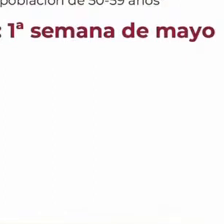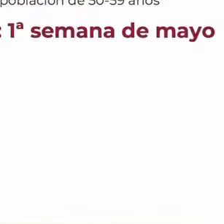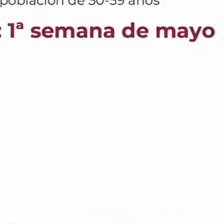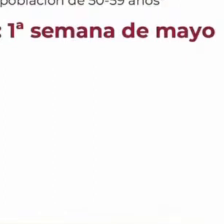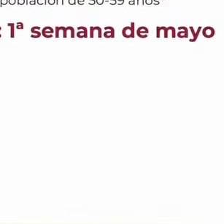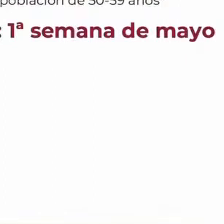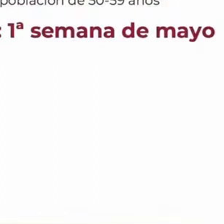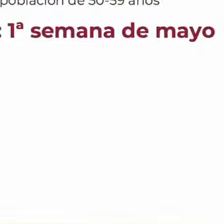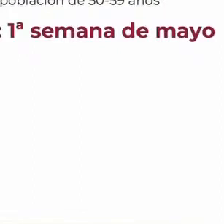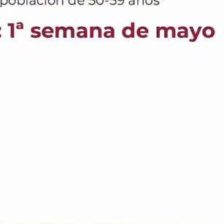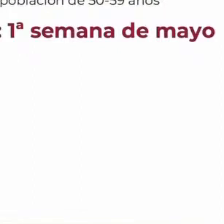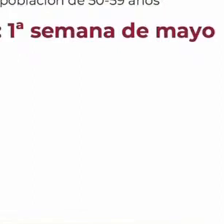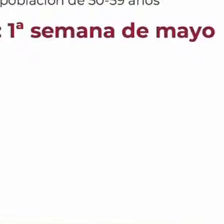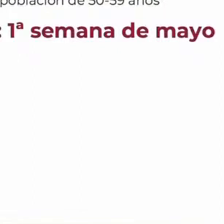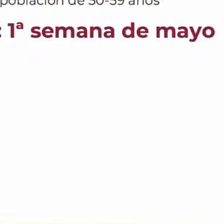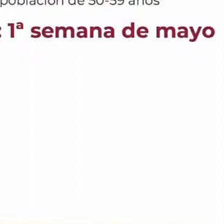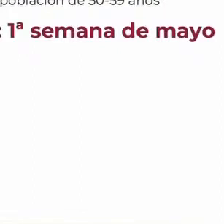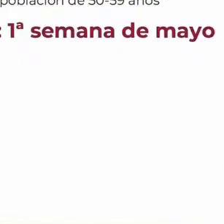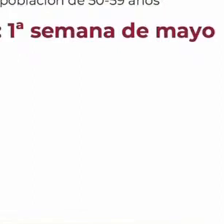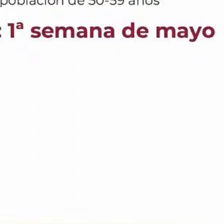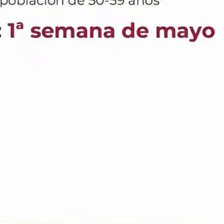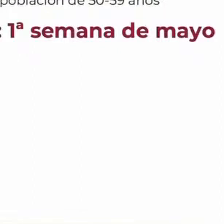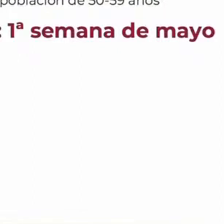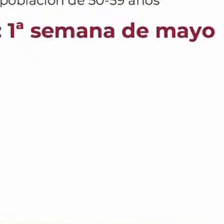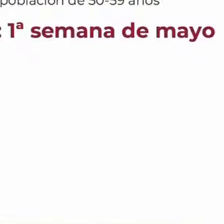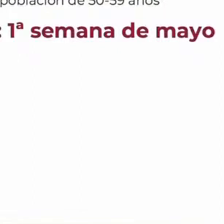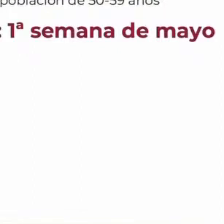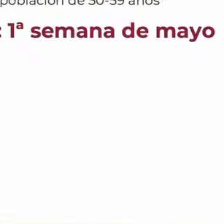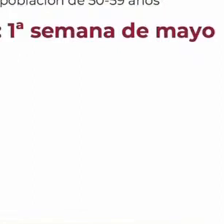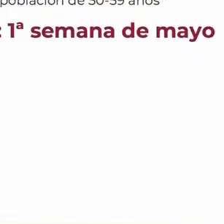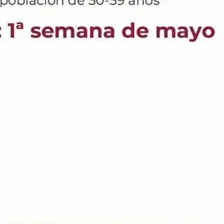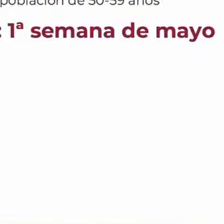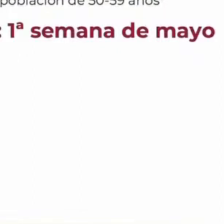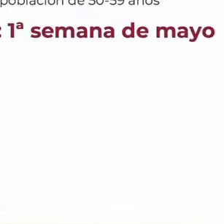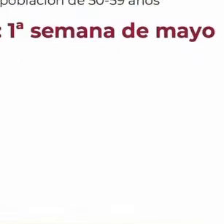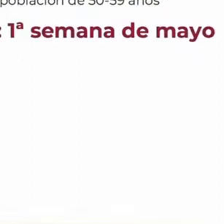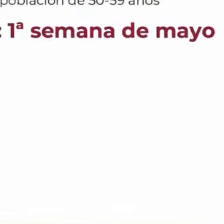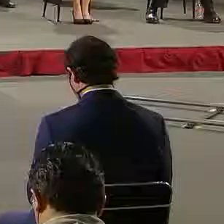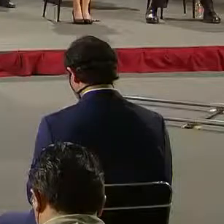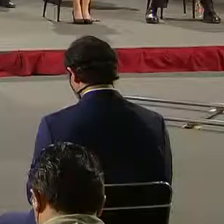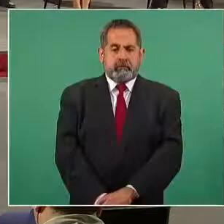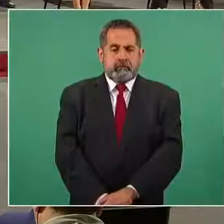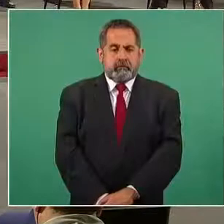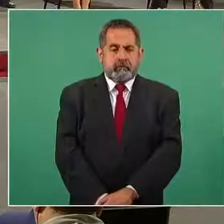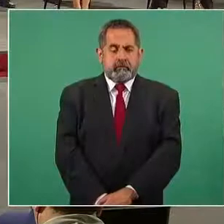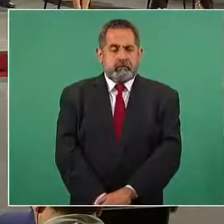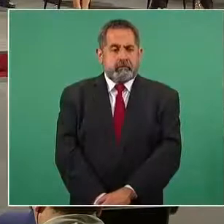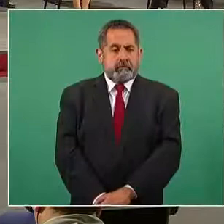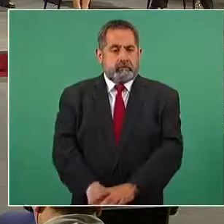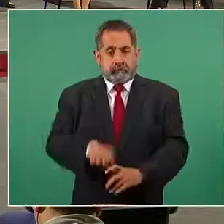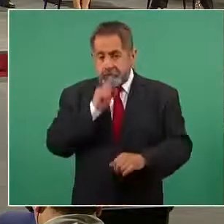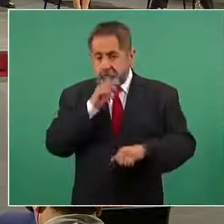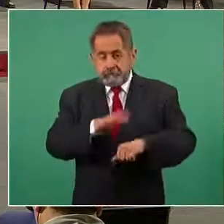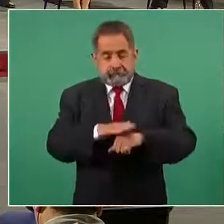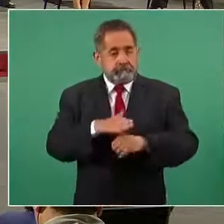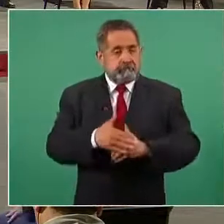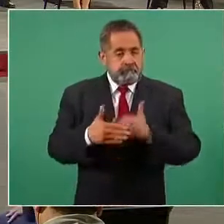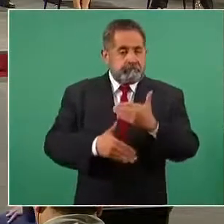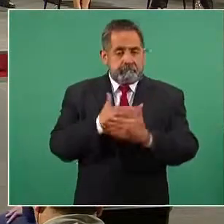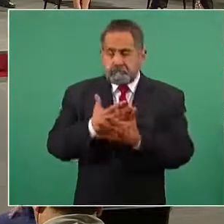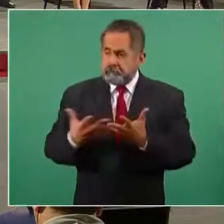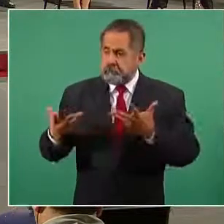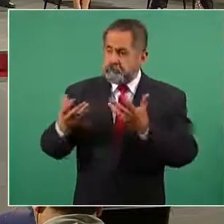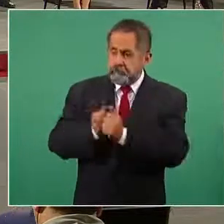proveeduría, en las tasas de mortalidad y, por otro lado, también insistir en la necesidad de un avance concurrente